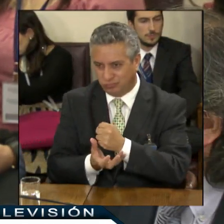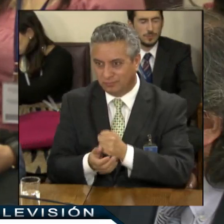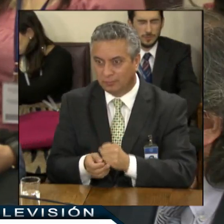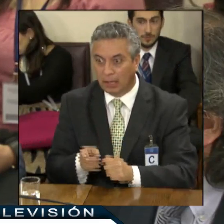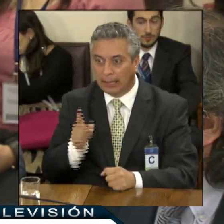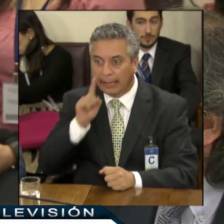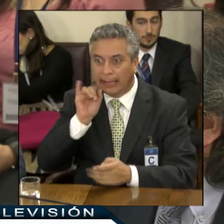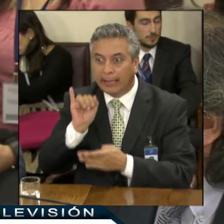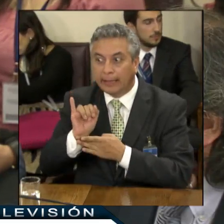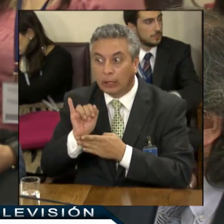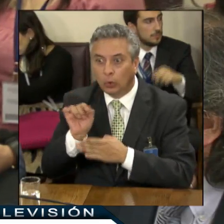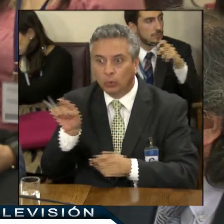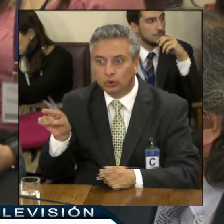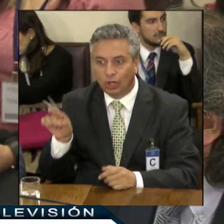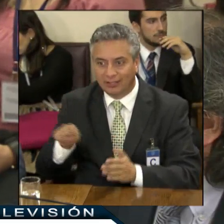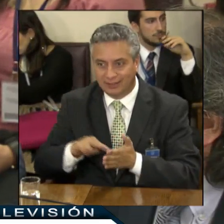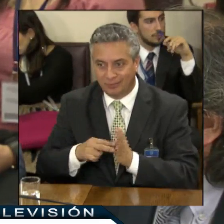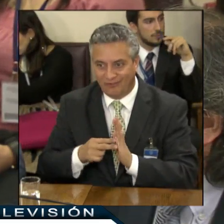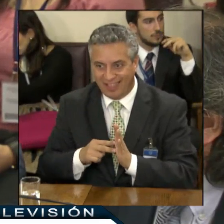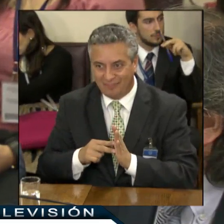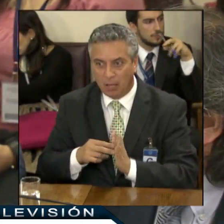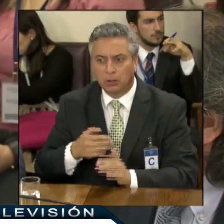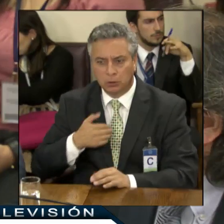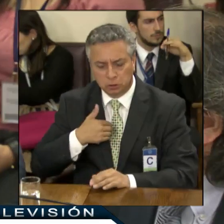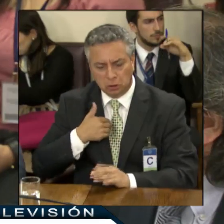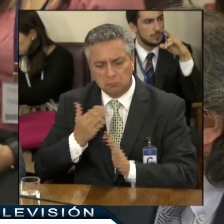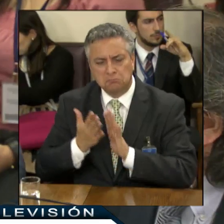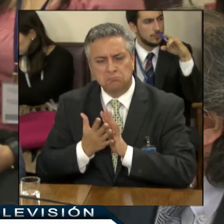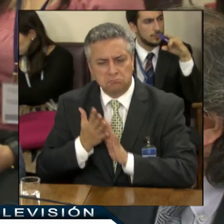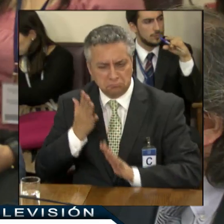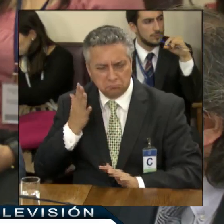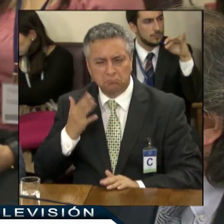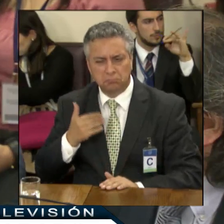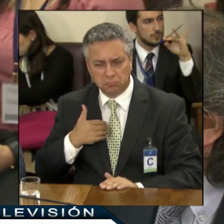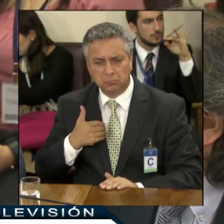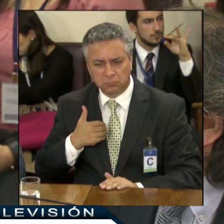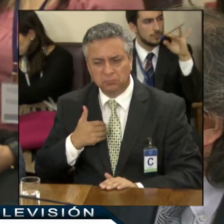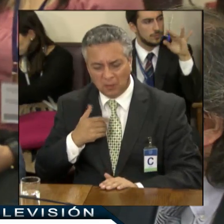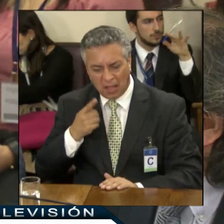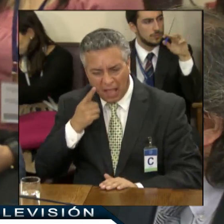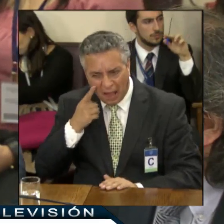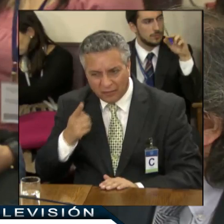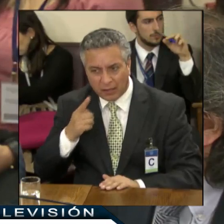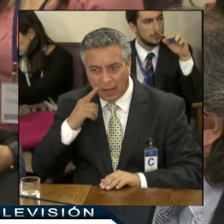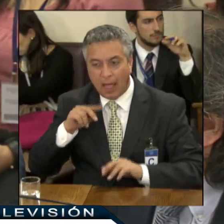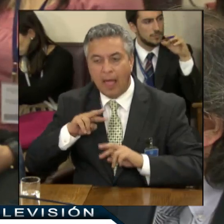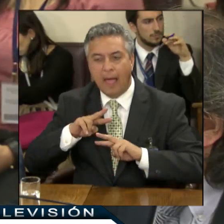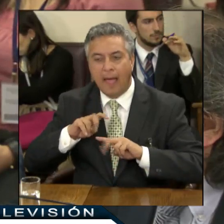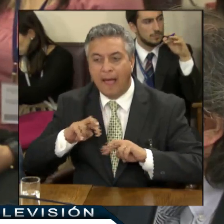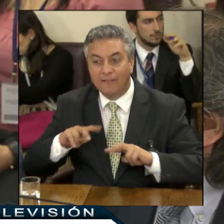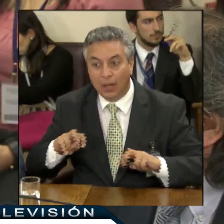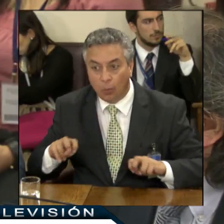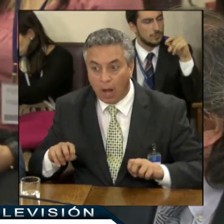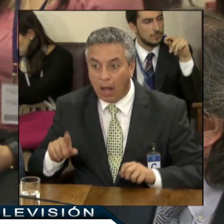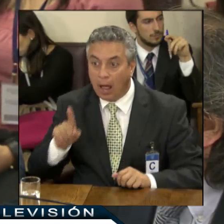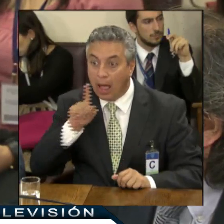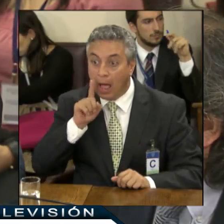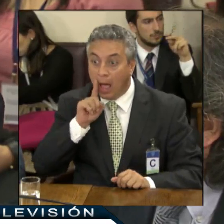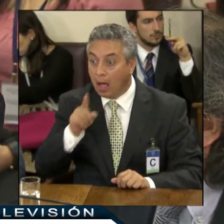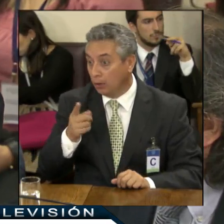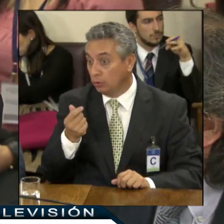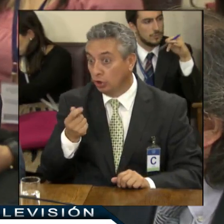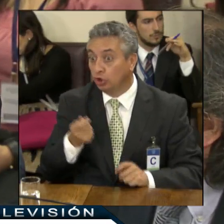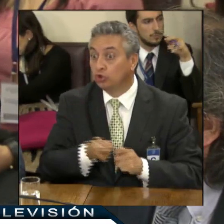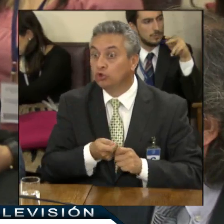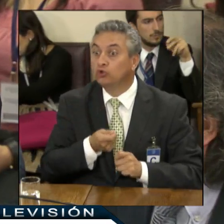problema y me atrevería eh a averiguar que podíamos averiguar si hay algún tipo de subvención